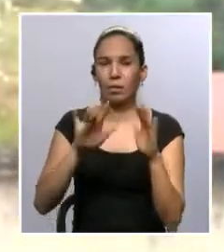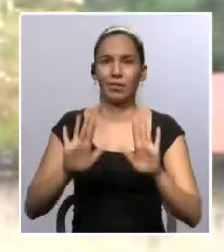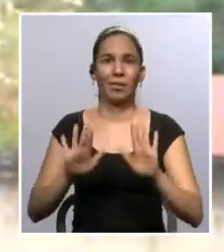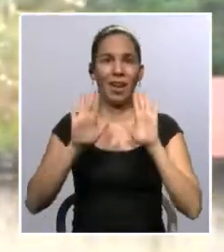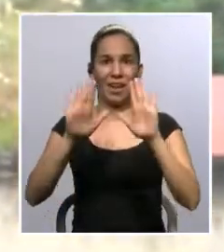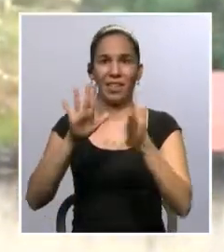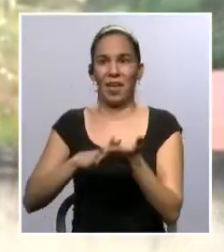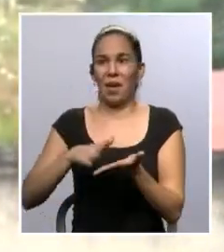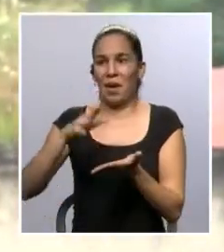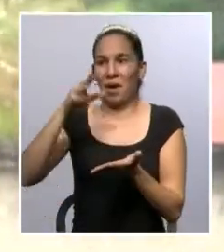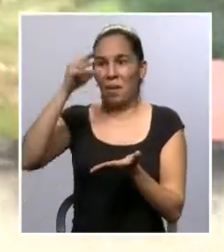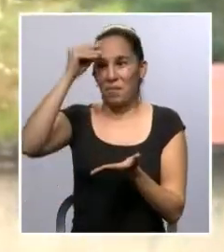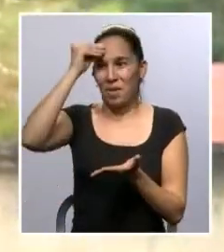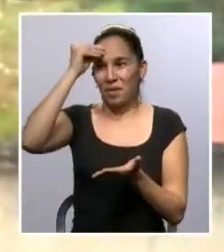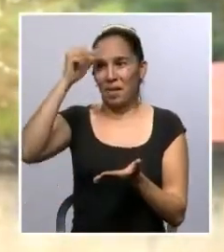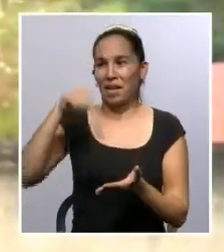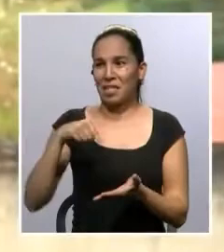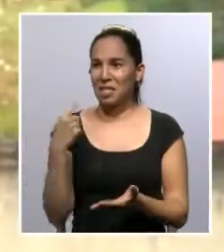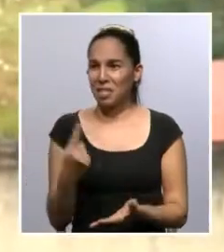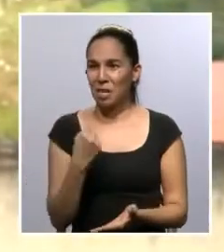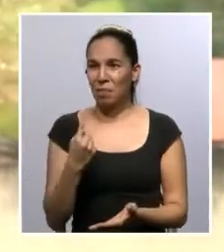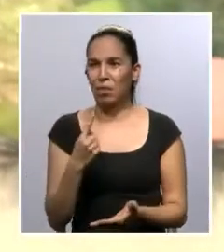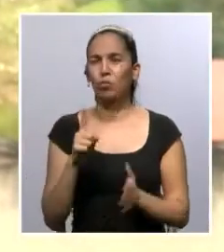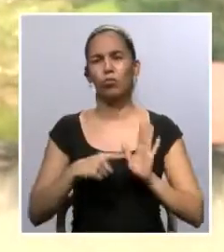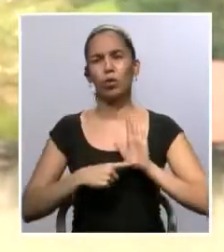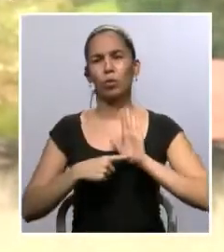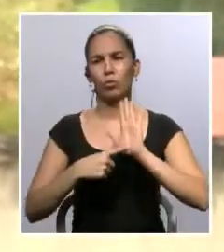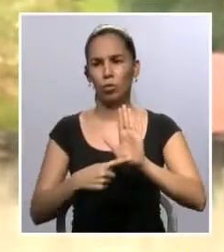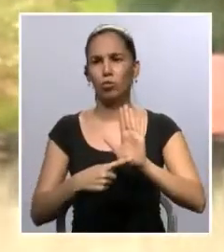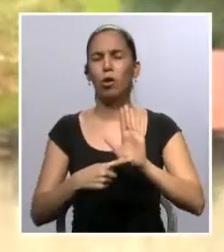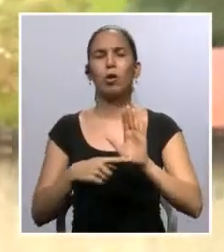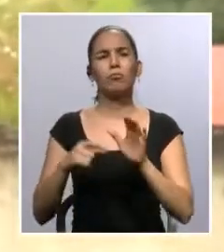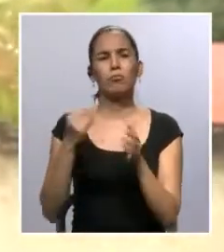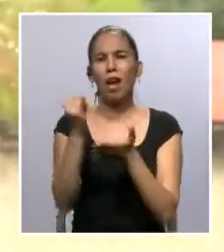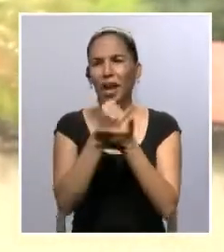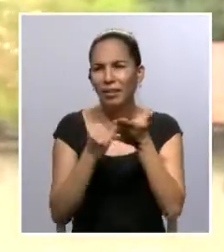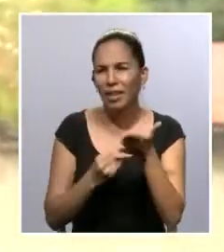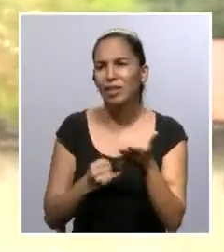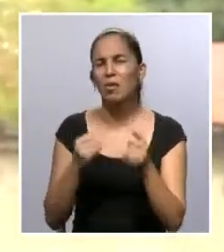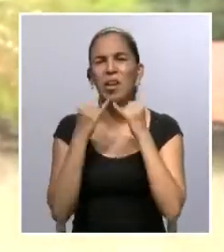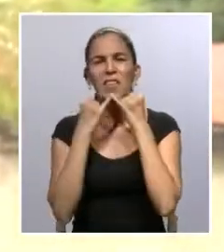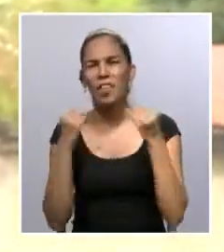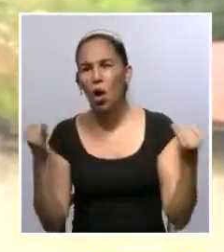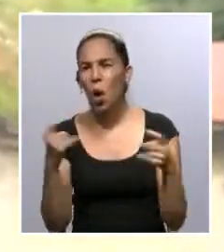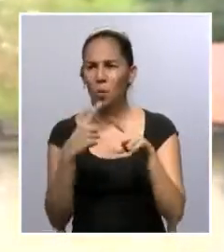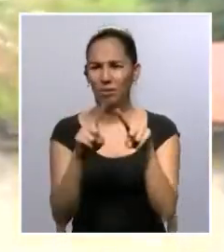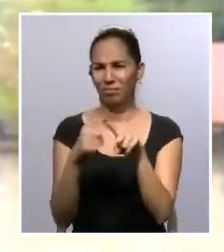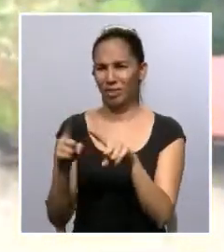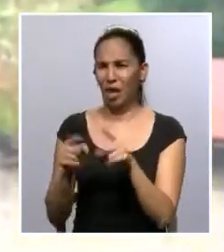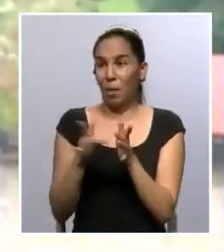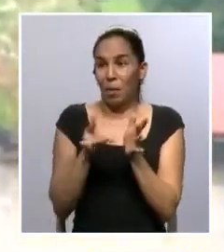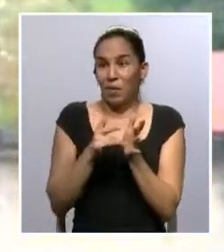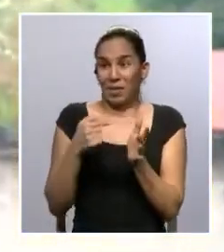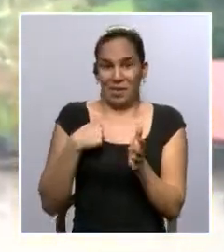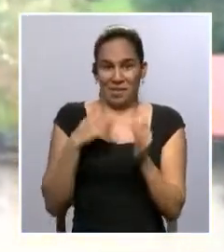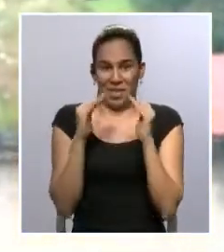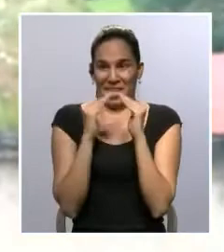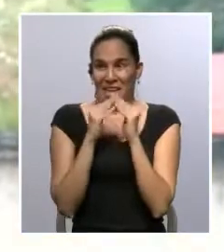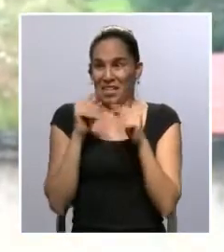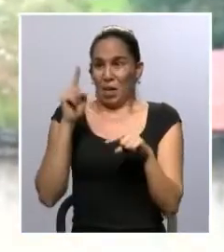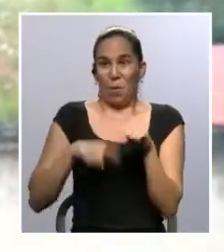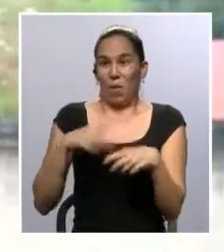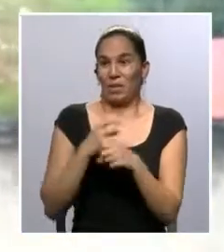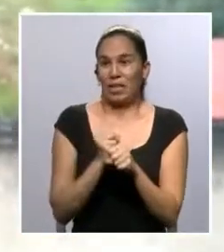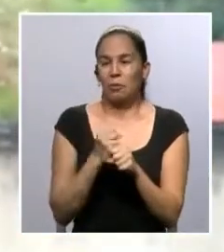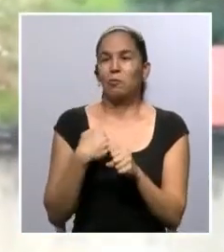você aprender aquilo que você sempre quis. Uma receita, um artesanato, um idioma. Aproveite os recursos que você tem em casa